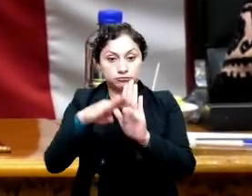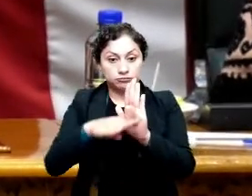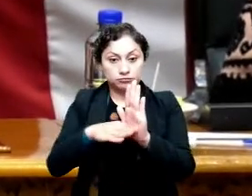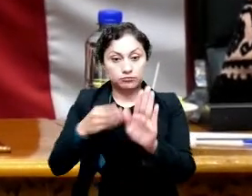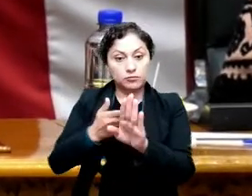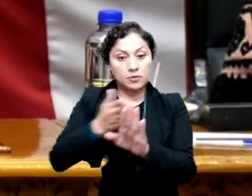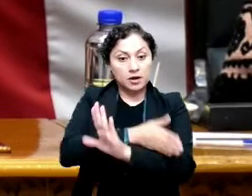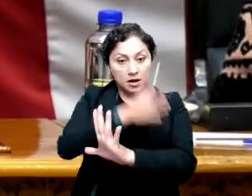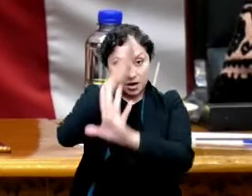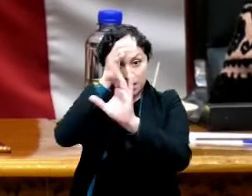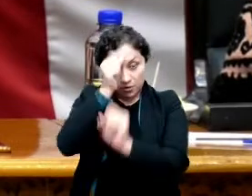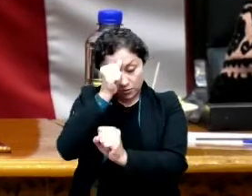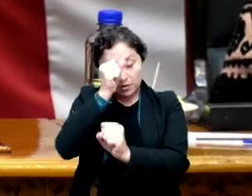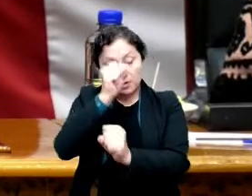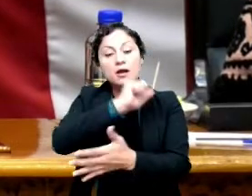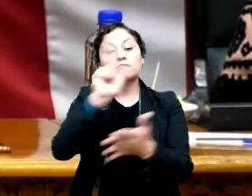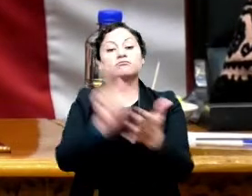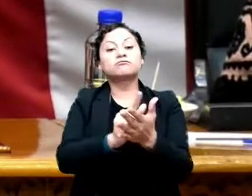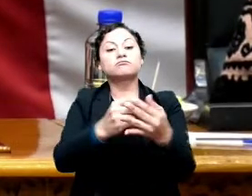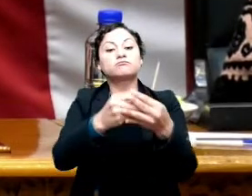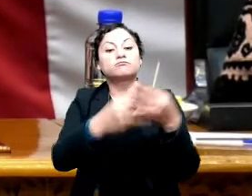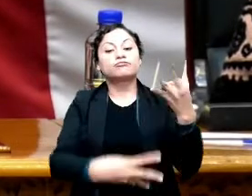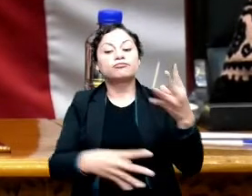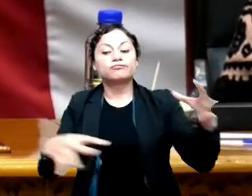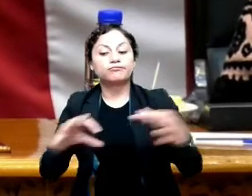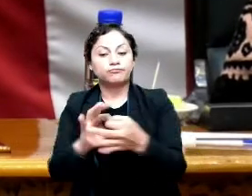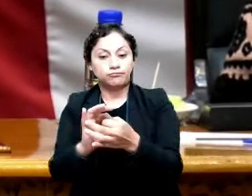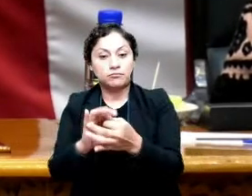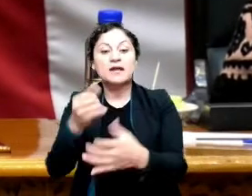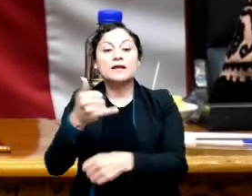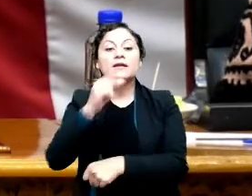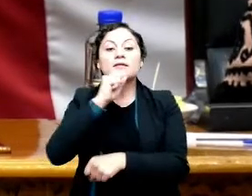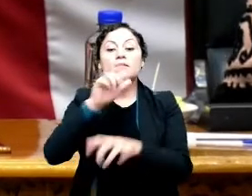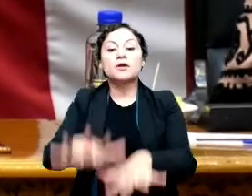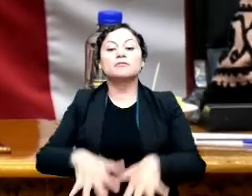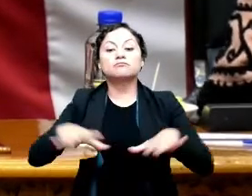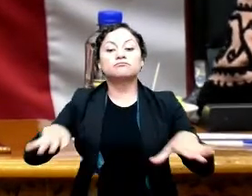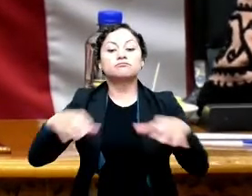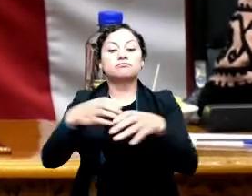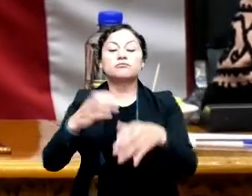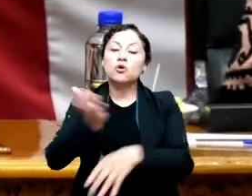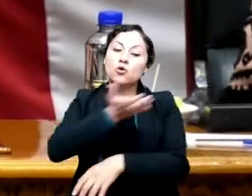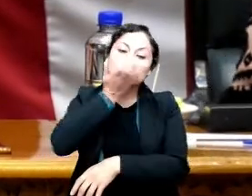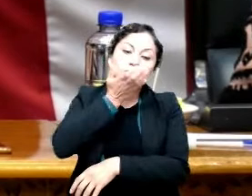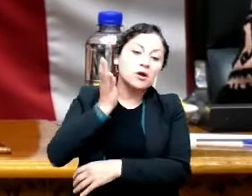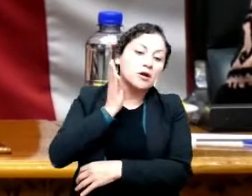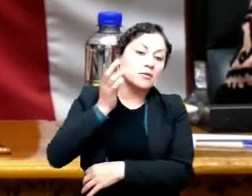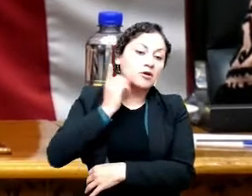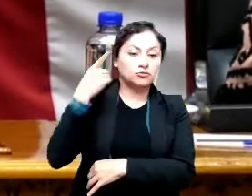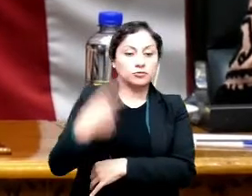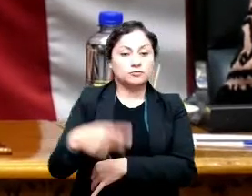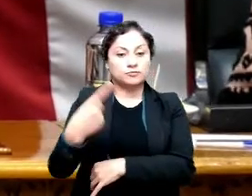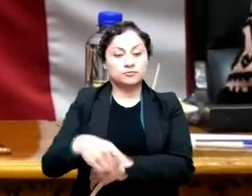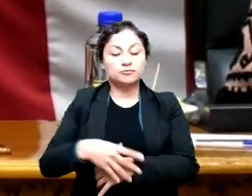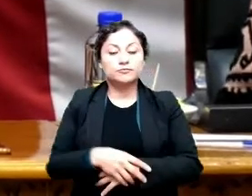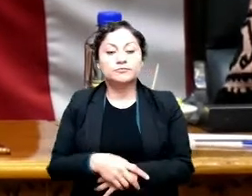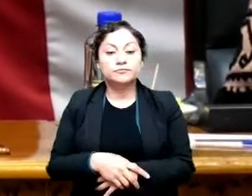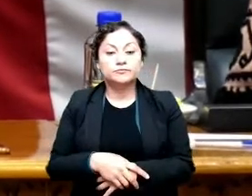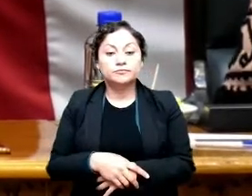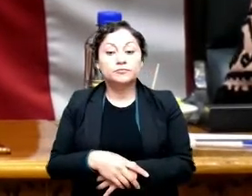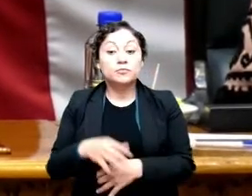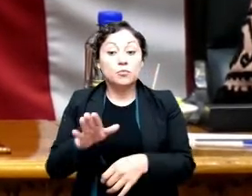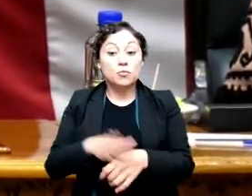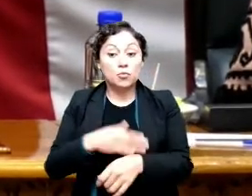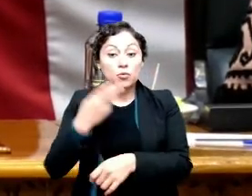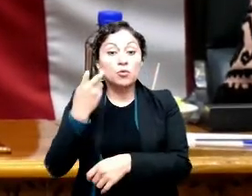normativa jurídica correspondiente y las prácticas y usos parlamentarios de esta legislatura. Dicho lo anterior,